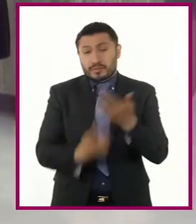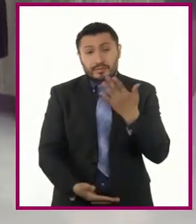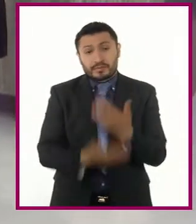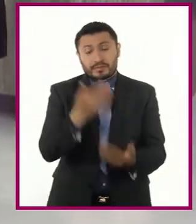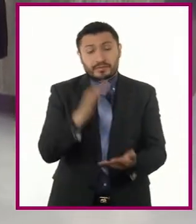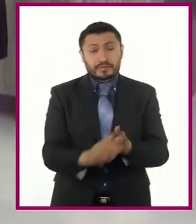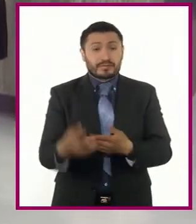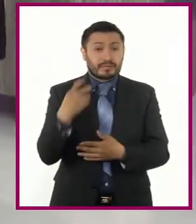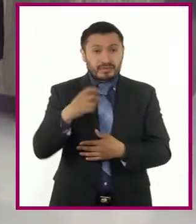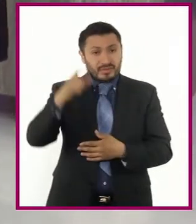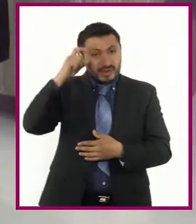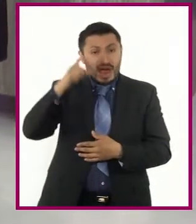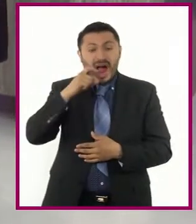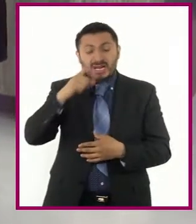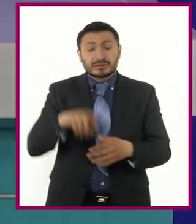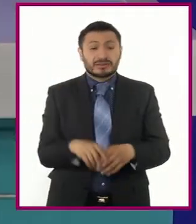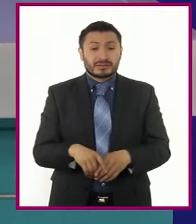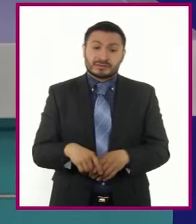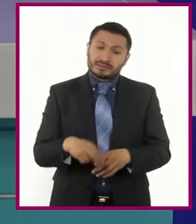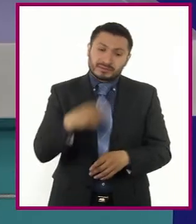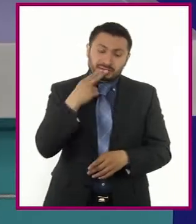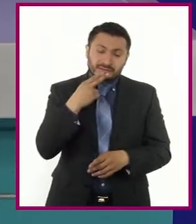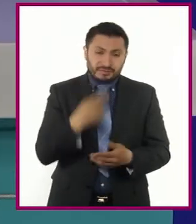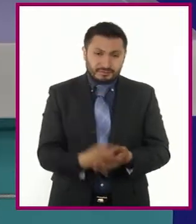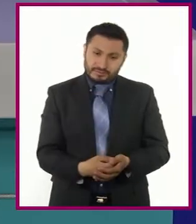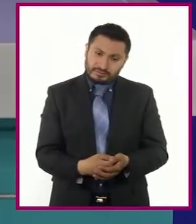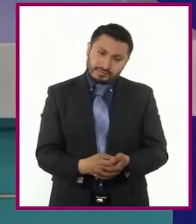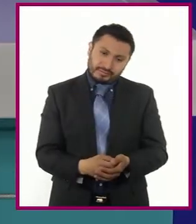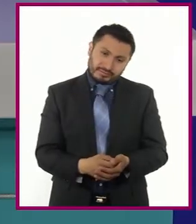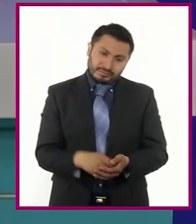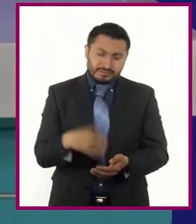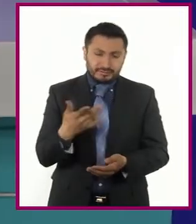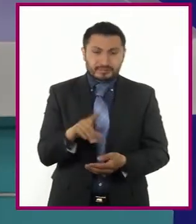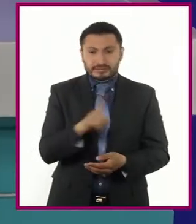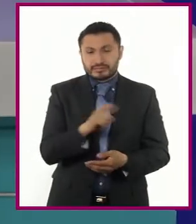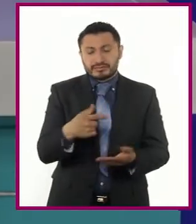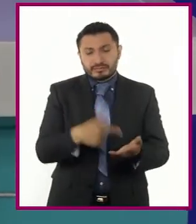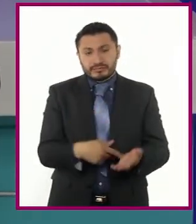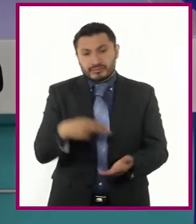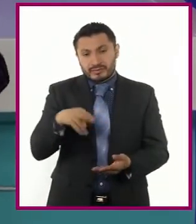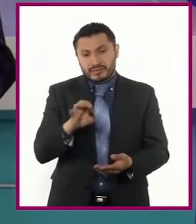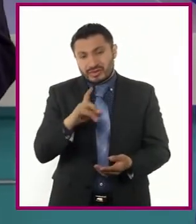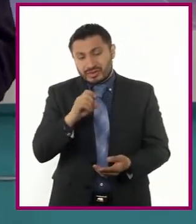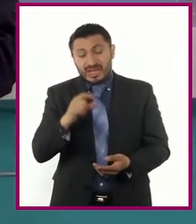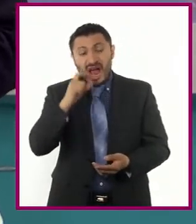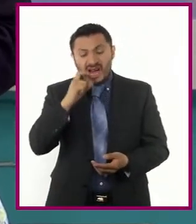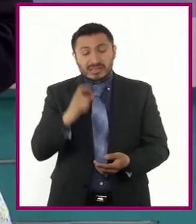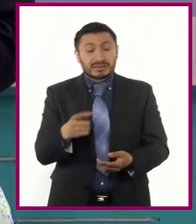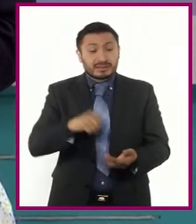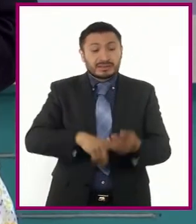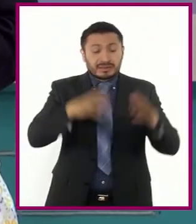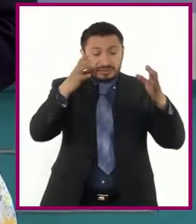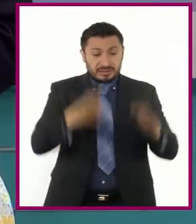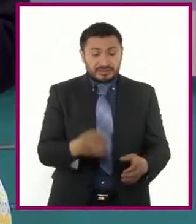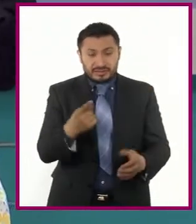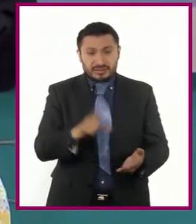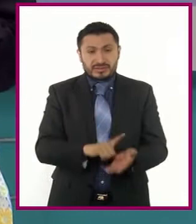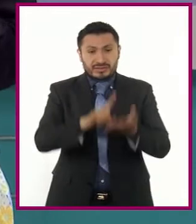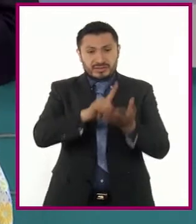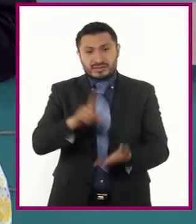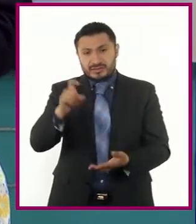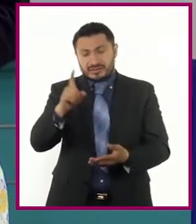partir de estas nueces. Colocaremos aproximadamente 100 gramos de nueces en nuestra olla, en 1 litro de agua,